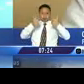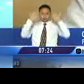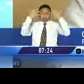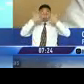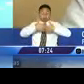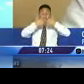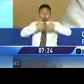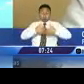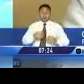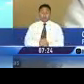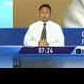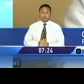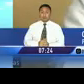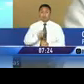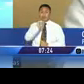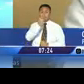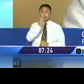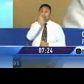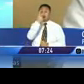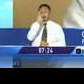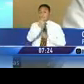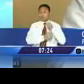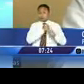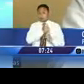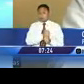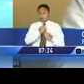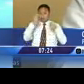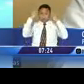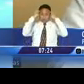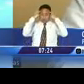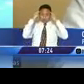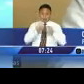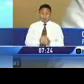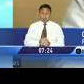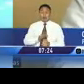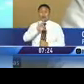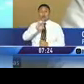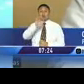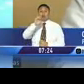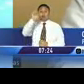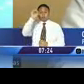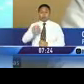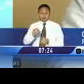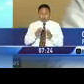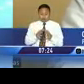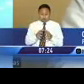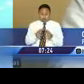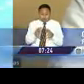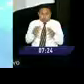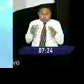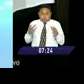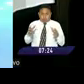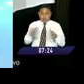en cuenta que durante el primero y segundo año el cerebro humano crece 80% del tamaño del